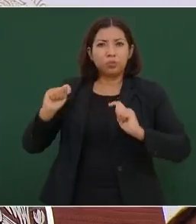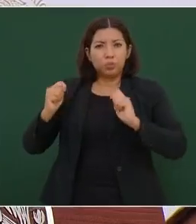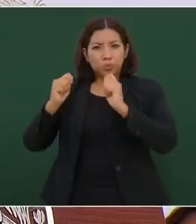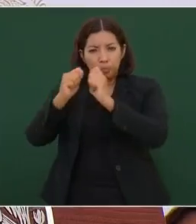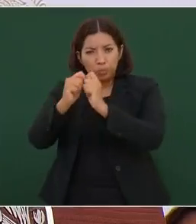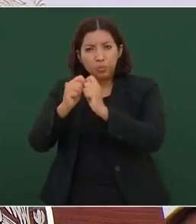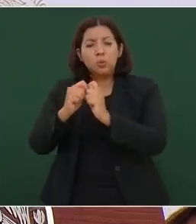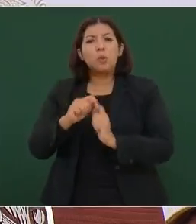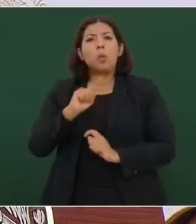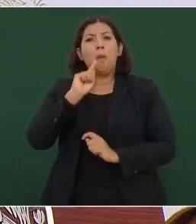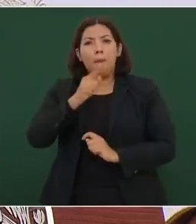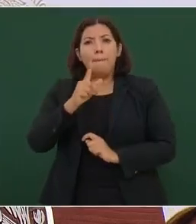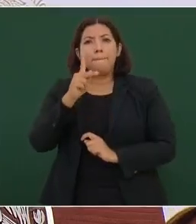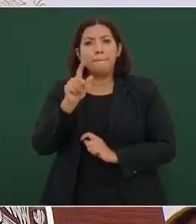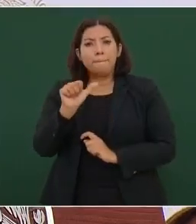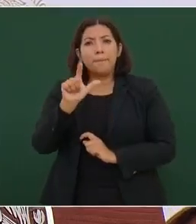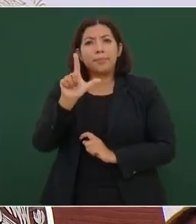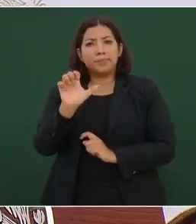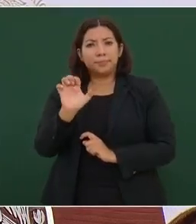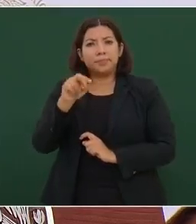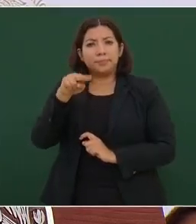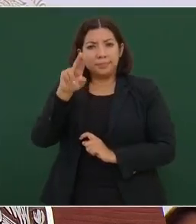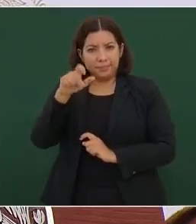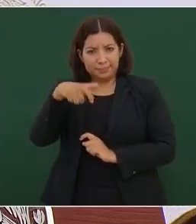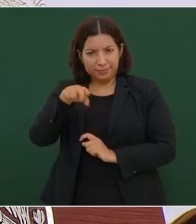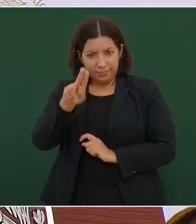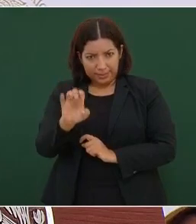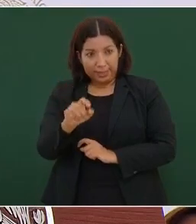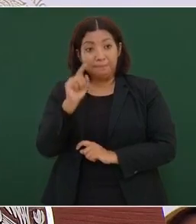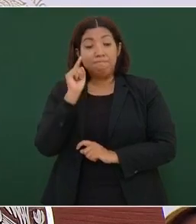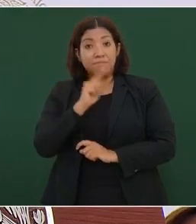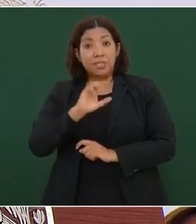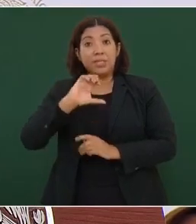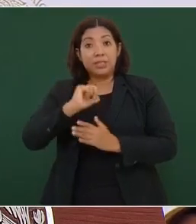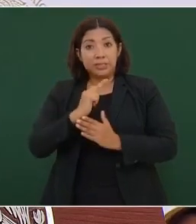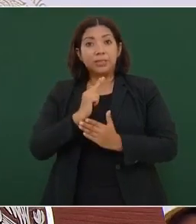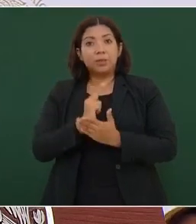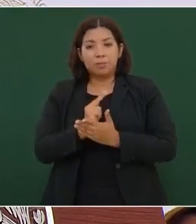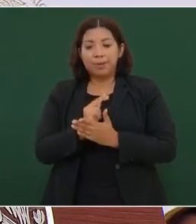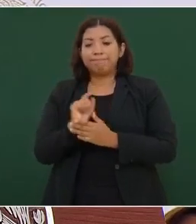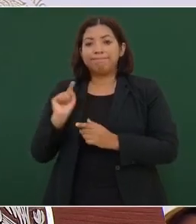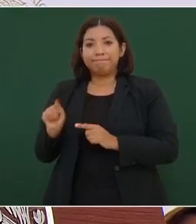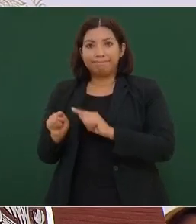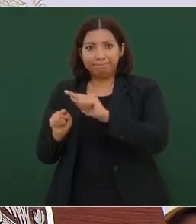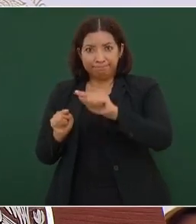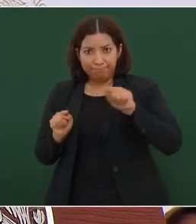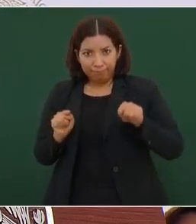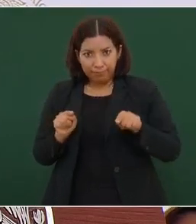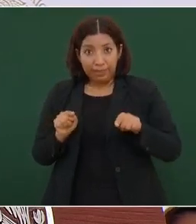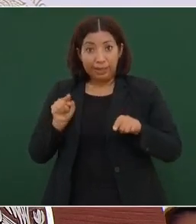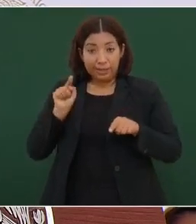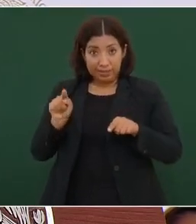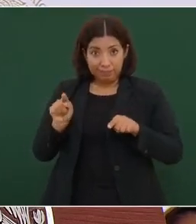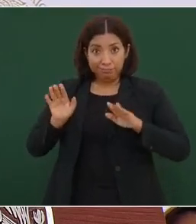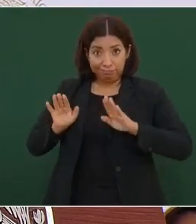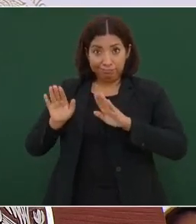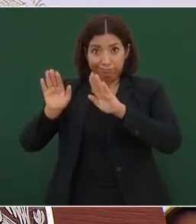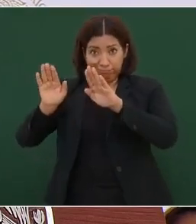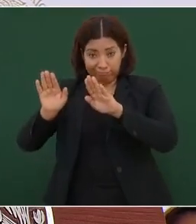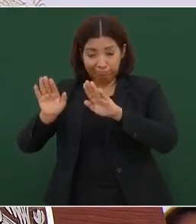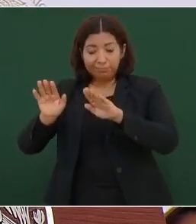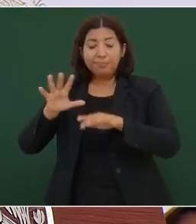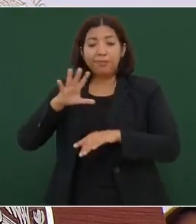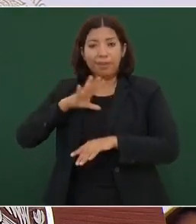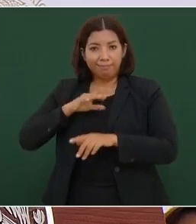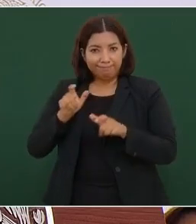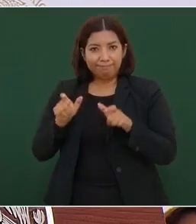el de Chetumal, en todos los lugares donde va a tener o va a tocar